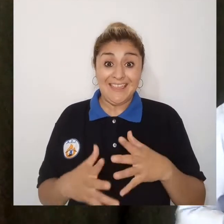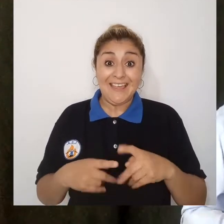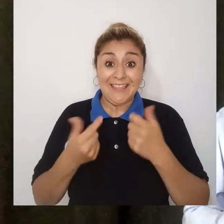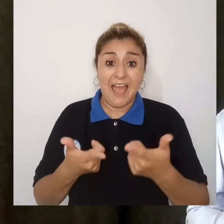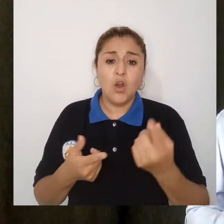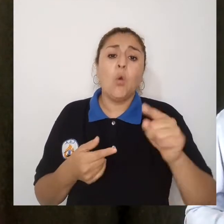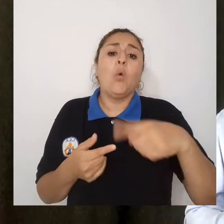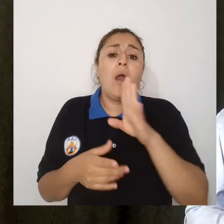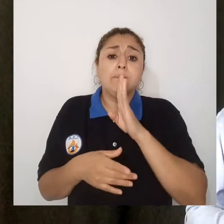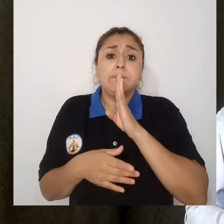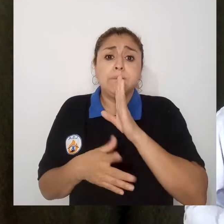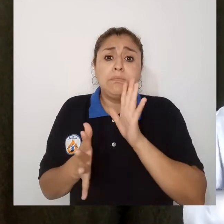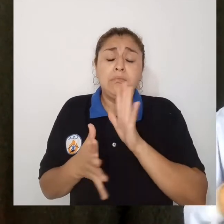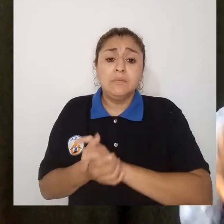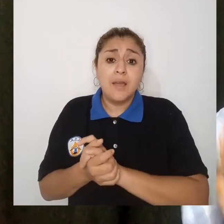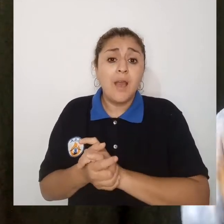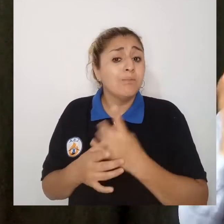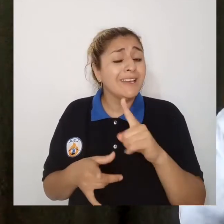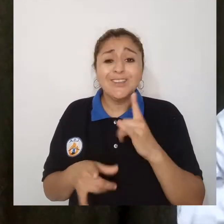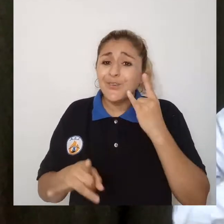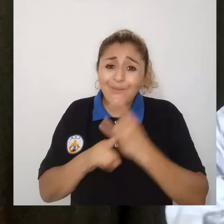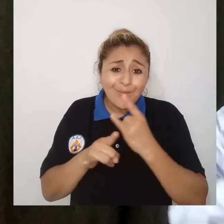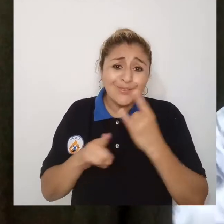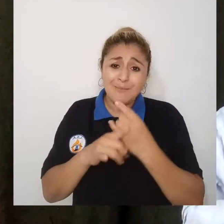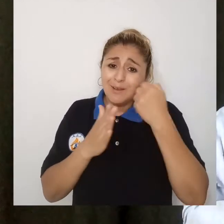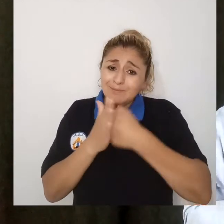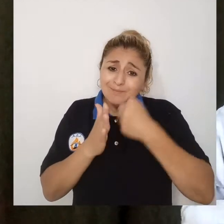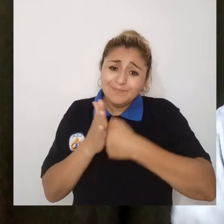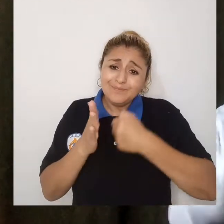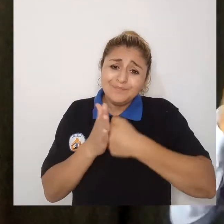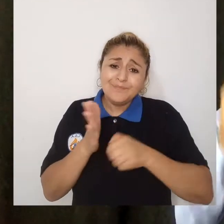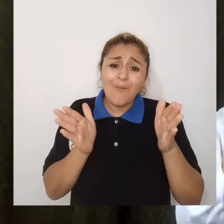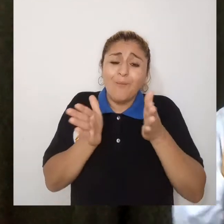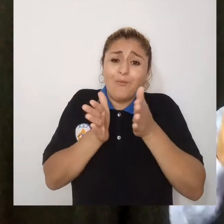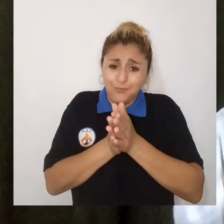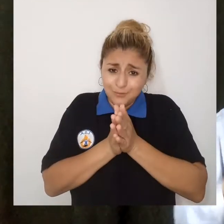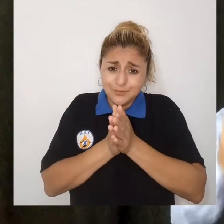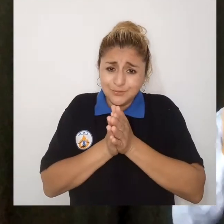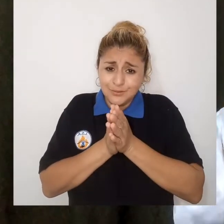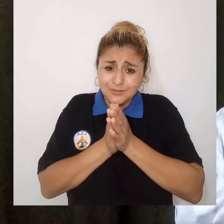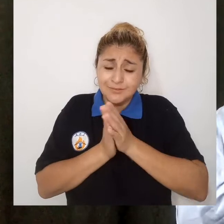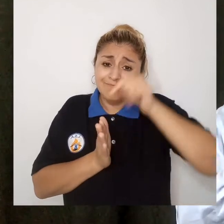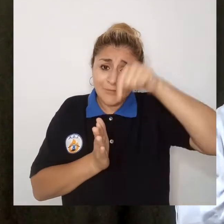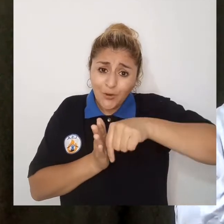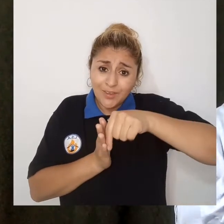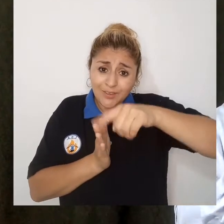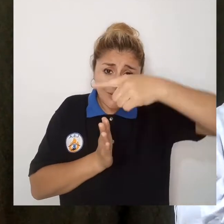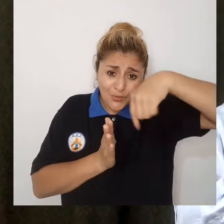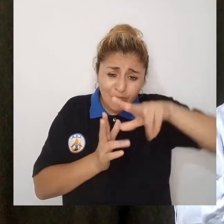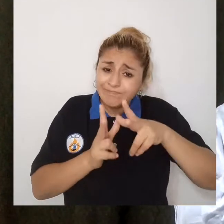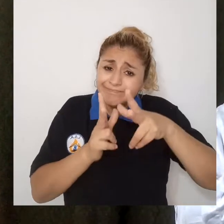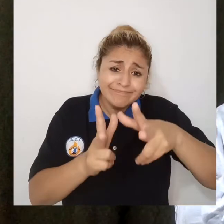de asistirnos pero siempre juntos unos con otros aprovechemos el momento hoy